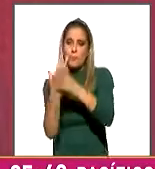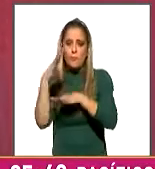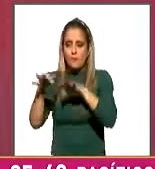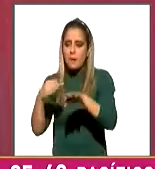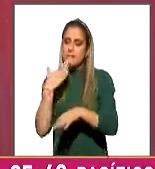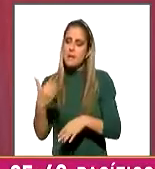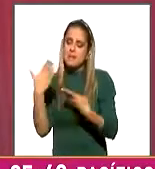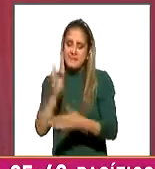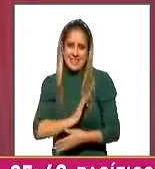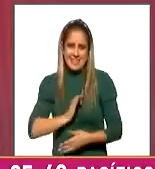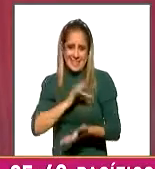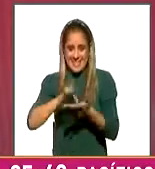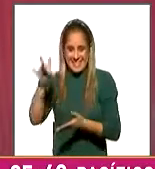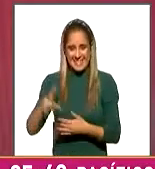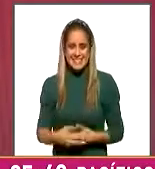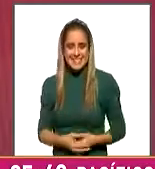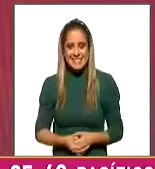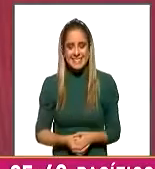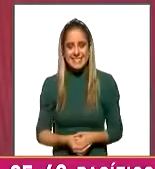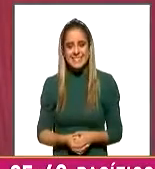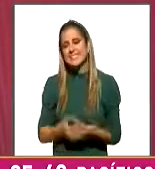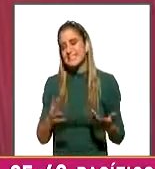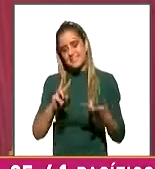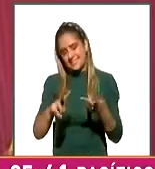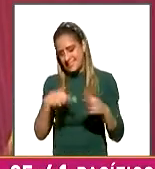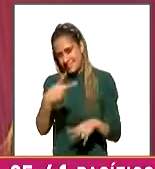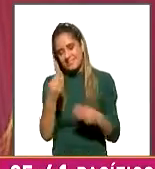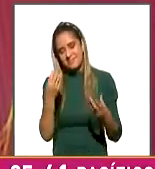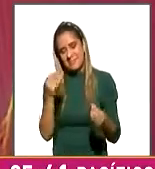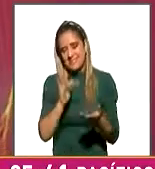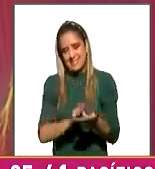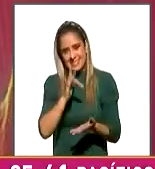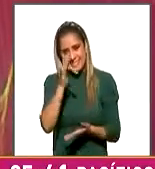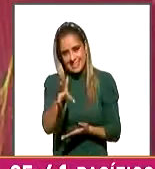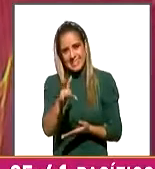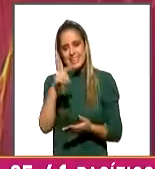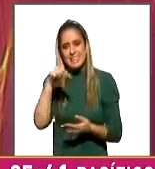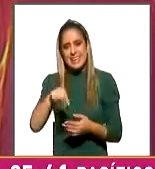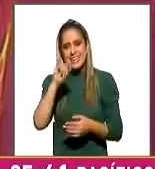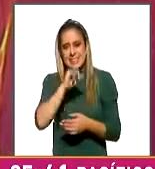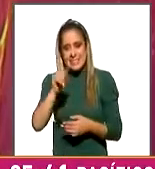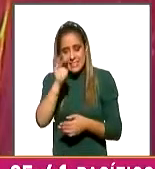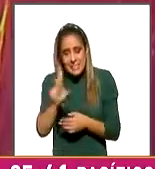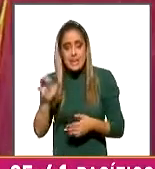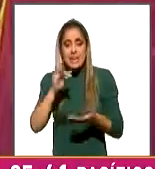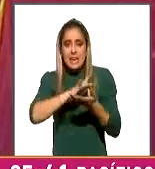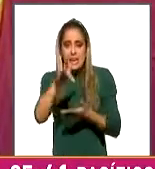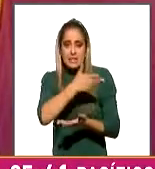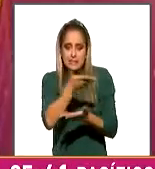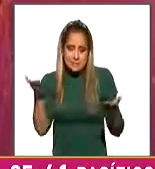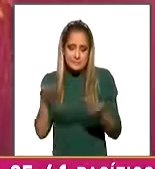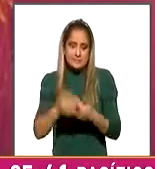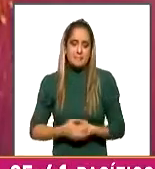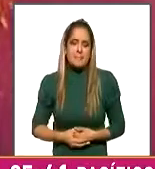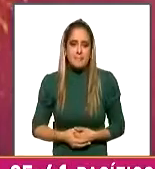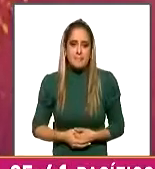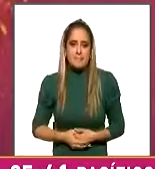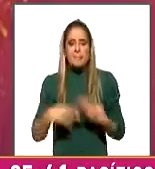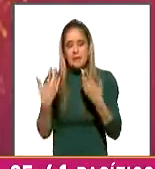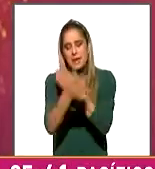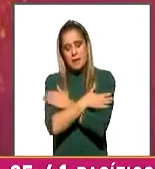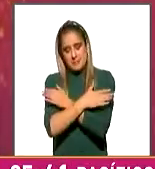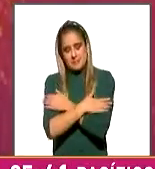nuevo país y también de una nueva forma de hacer la administración pública y por supuesto también de que los ciudadanos tienen que exigir sus derechos y